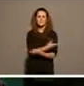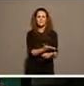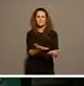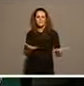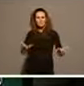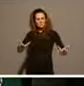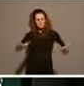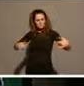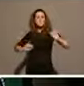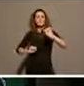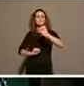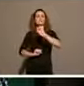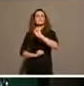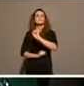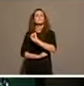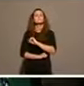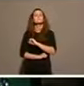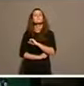empleados.